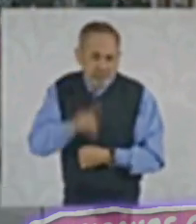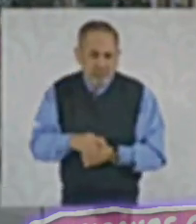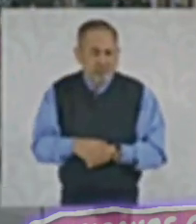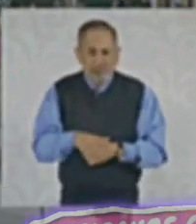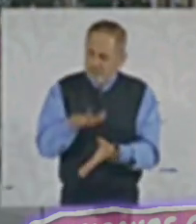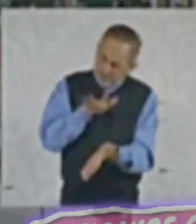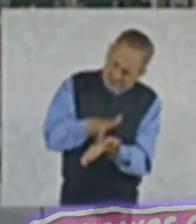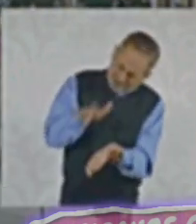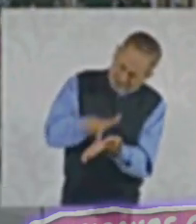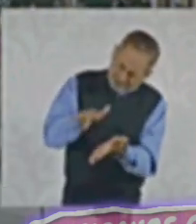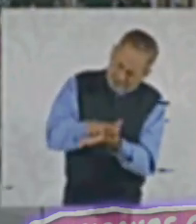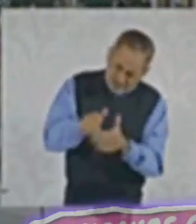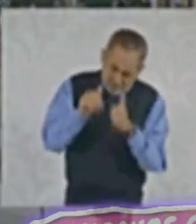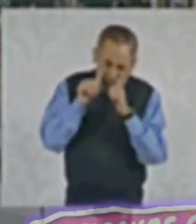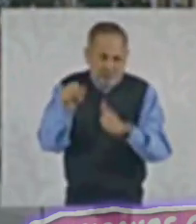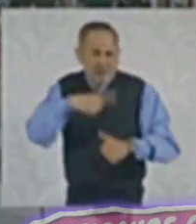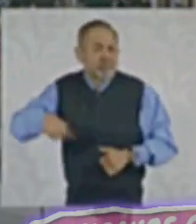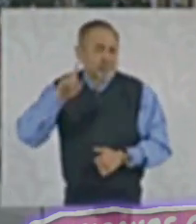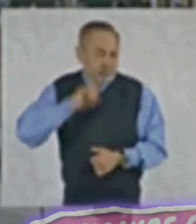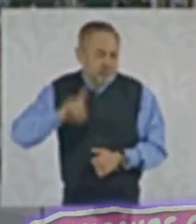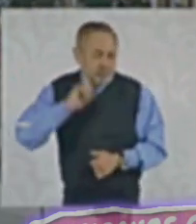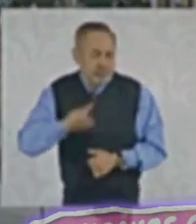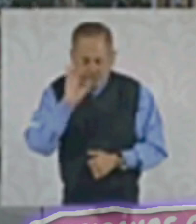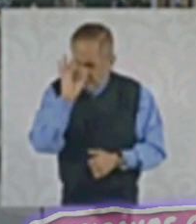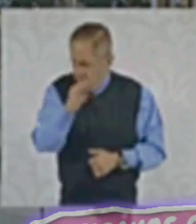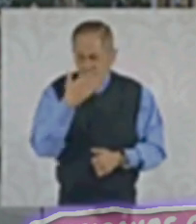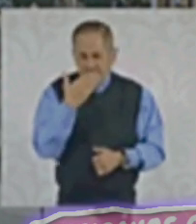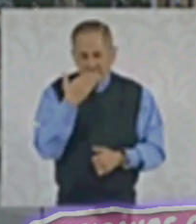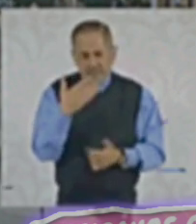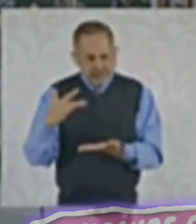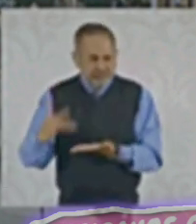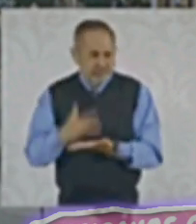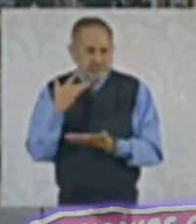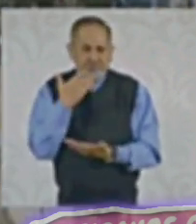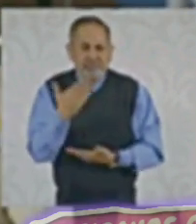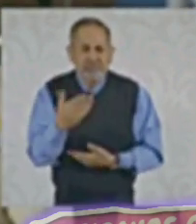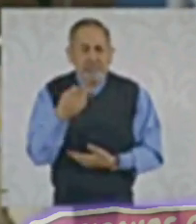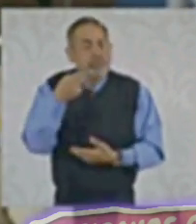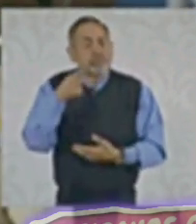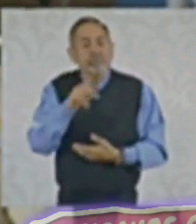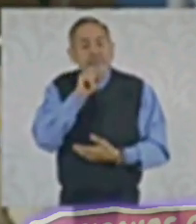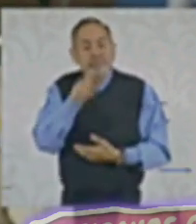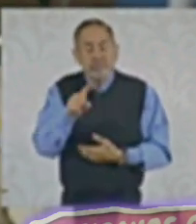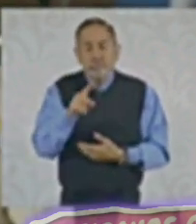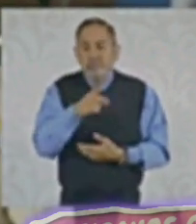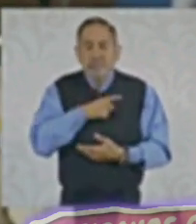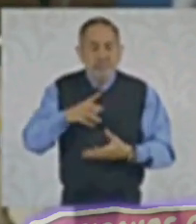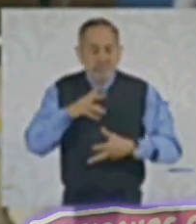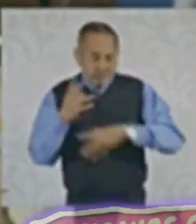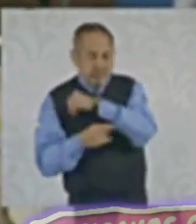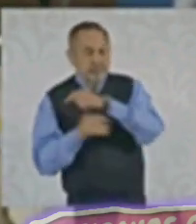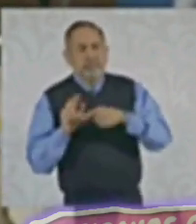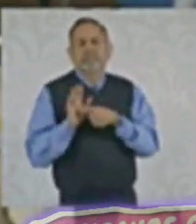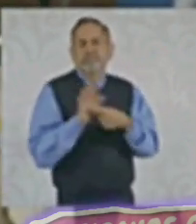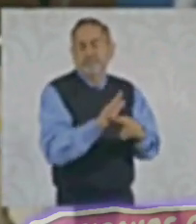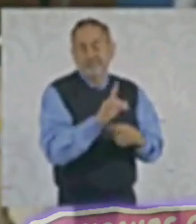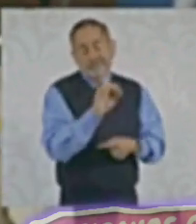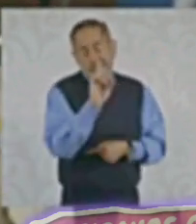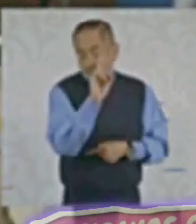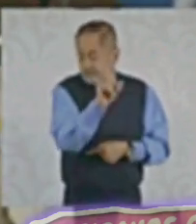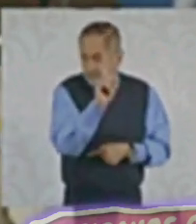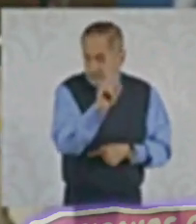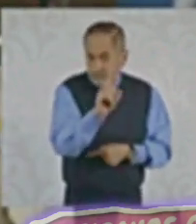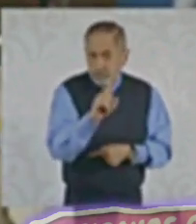apoyos para nosotras, pero también tengo que evidenciar que